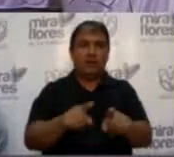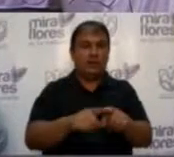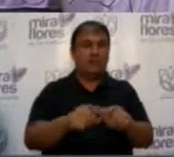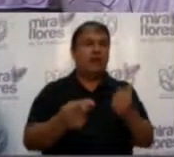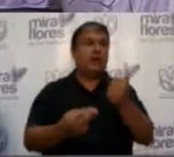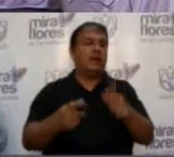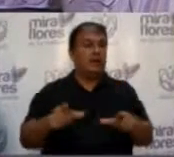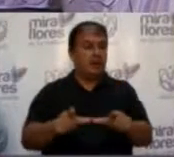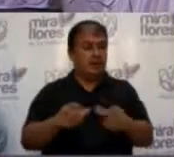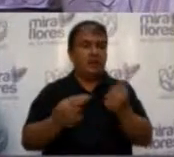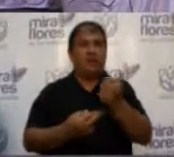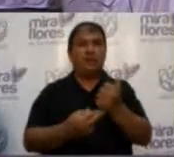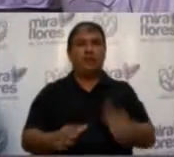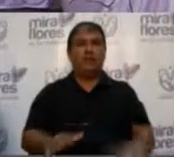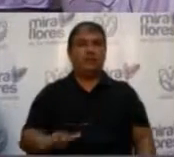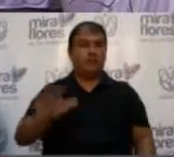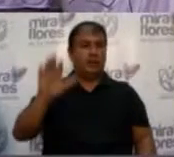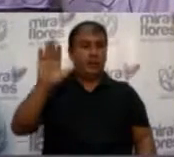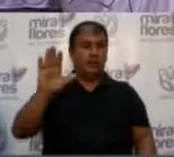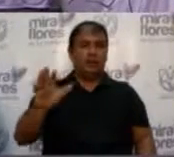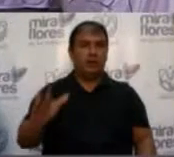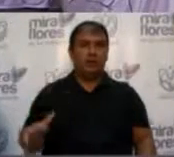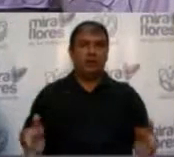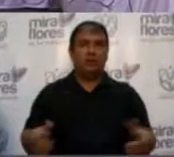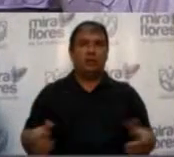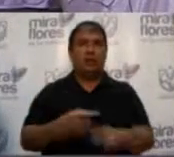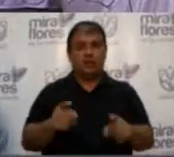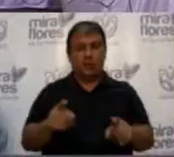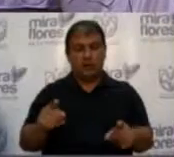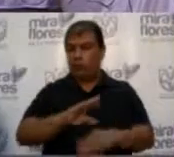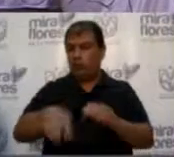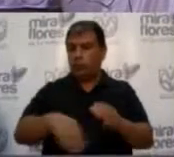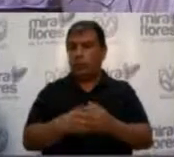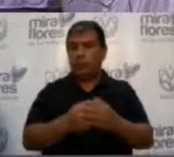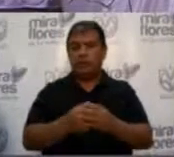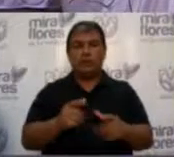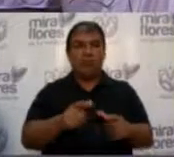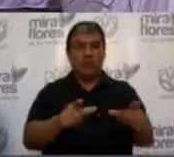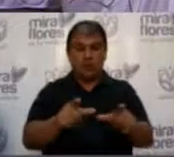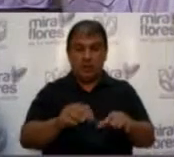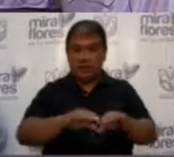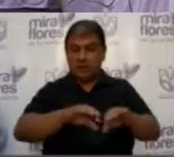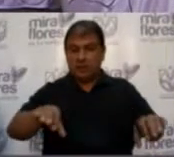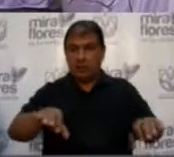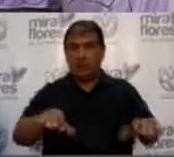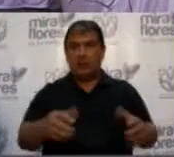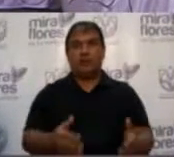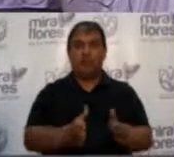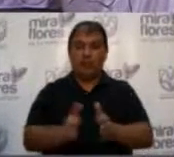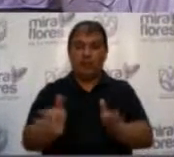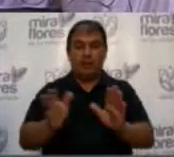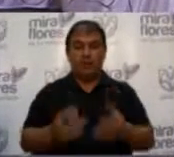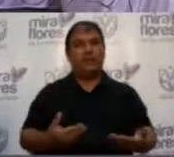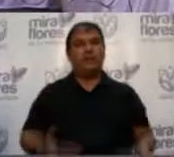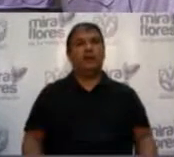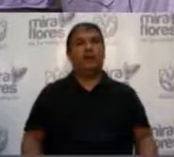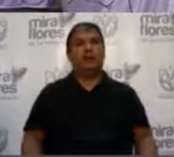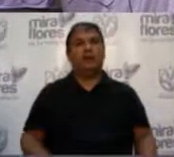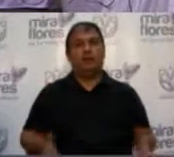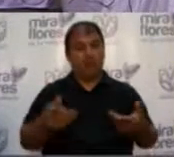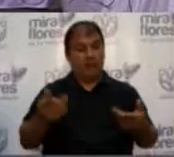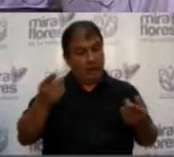licencias. Vamos a votar en conjunto, pero son licencias que van a salir por separado. Respecto a